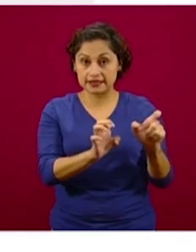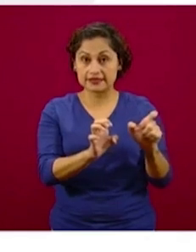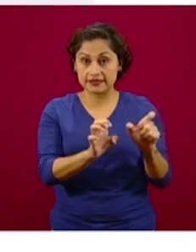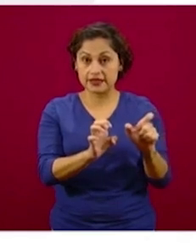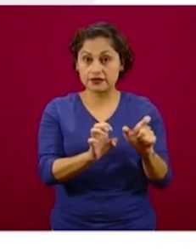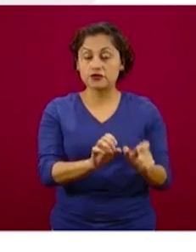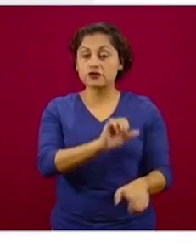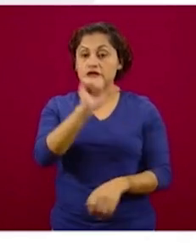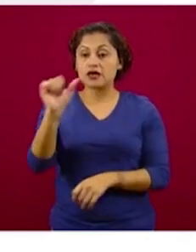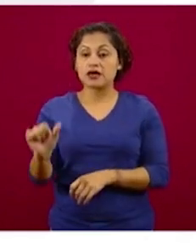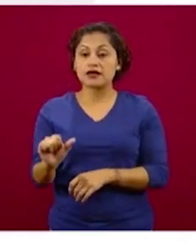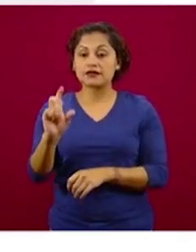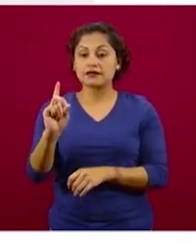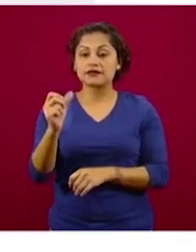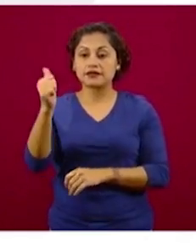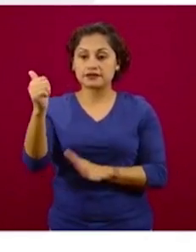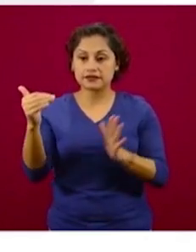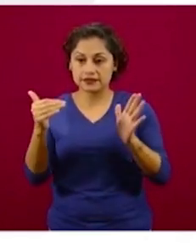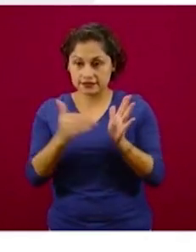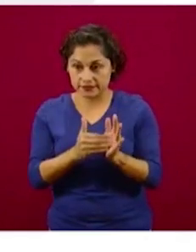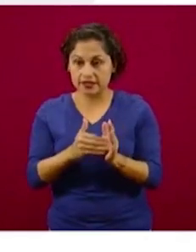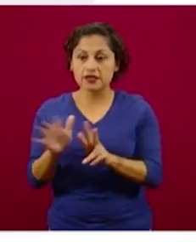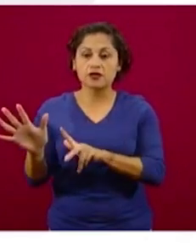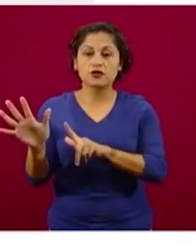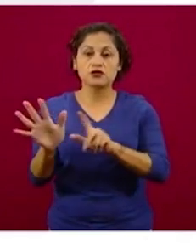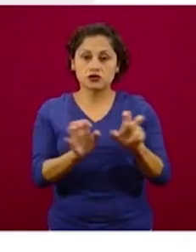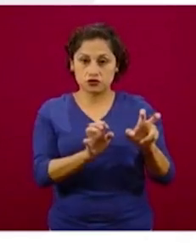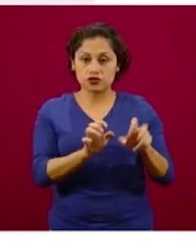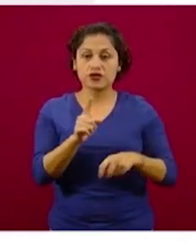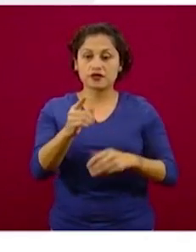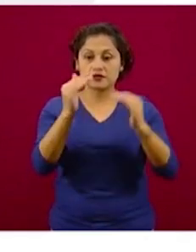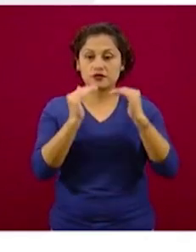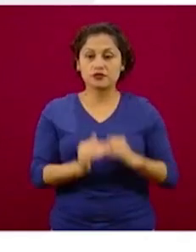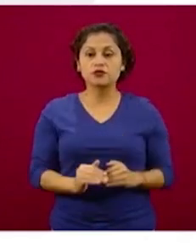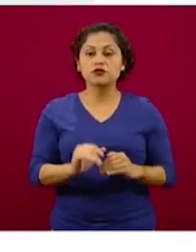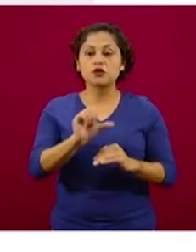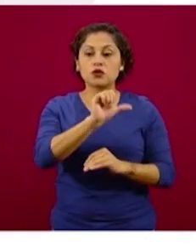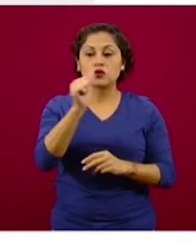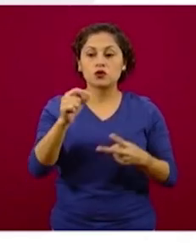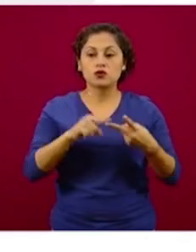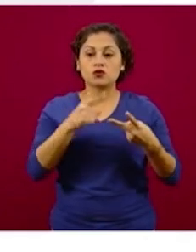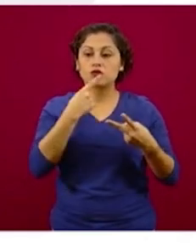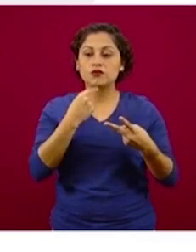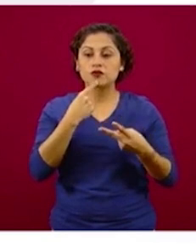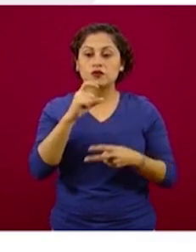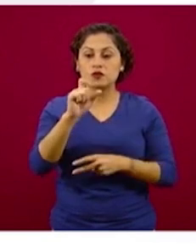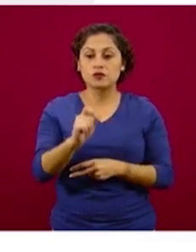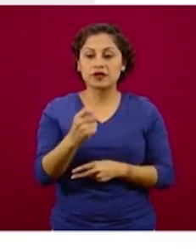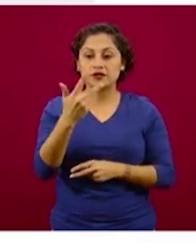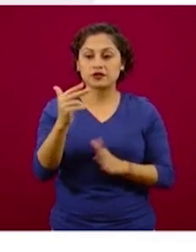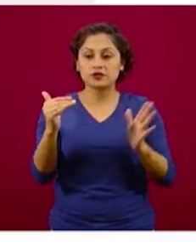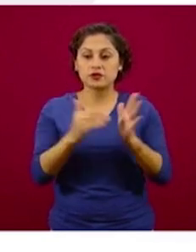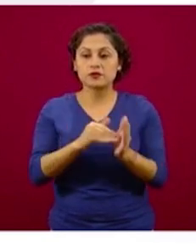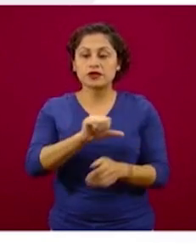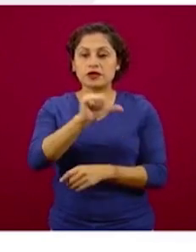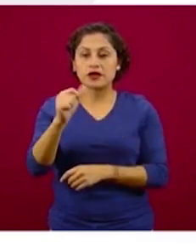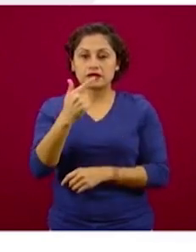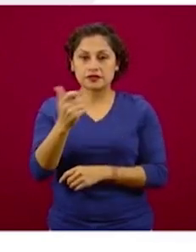36 mil 800 pesos. En los especiales es un monto de 28 mil pesos a 158 mil